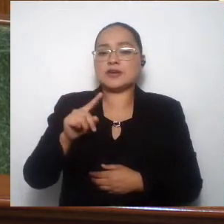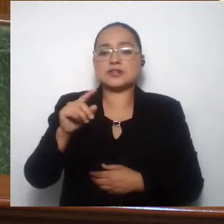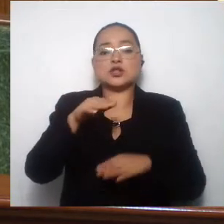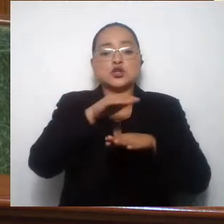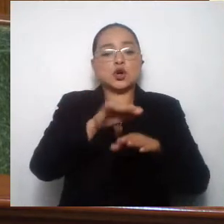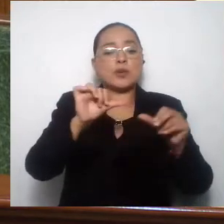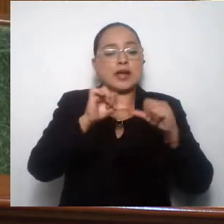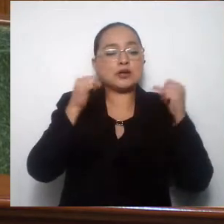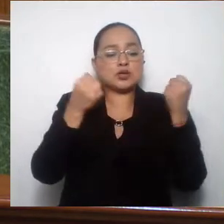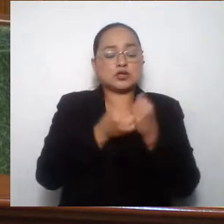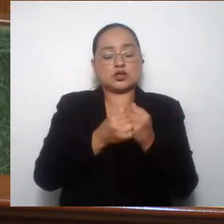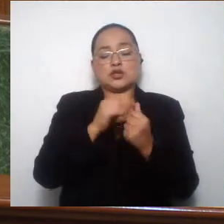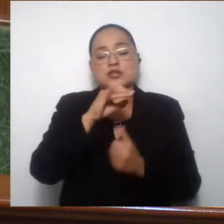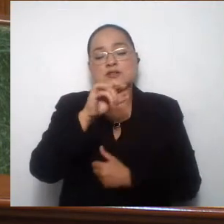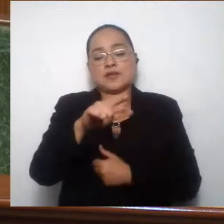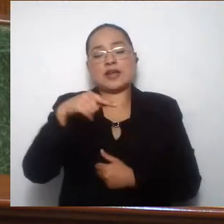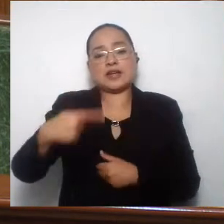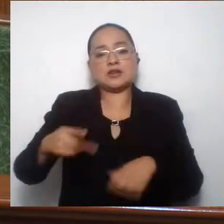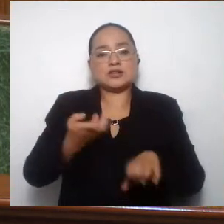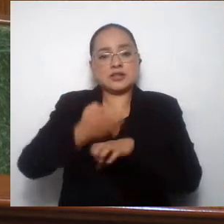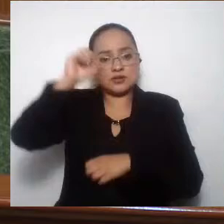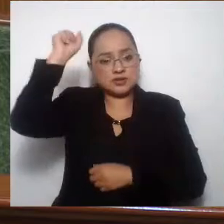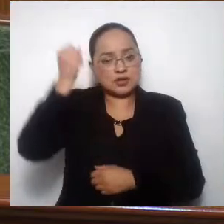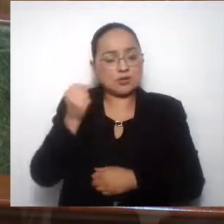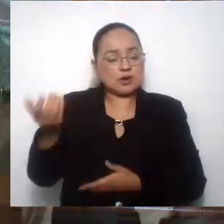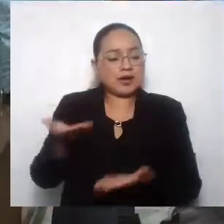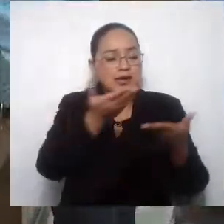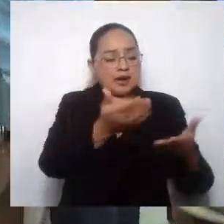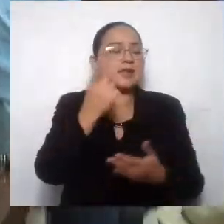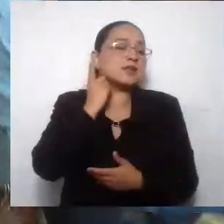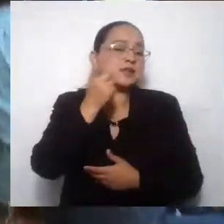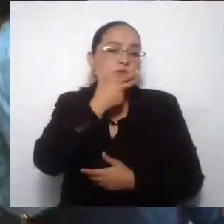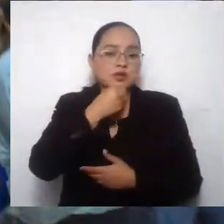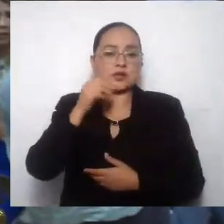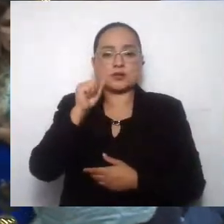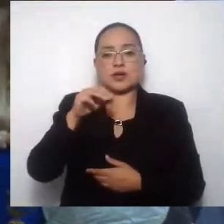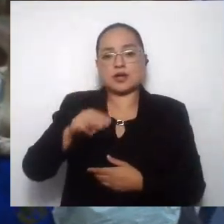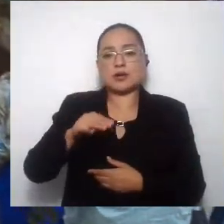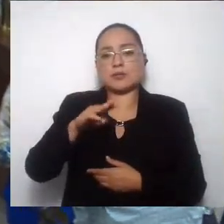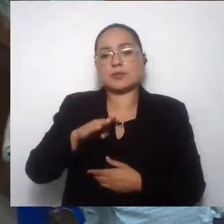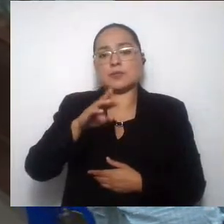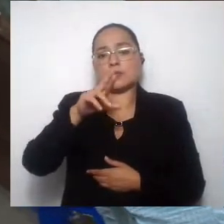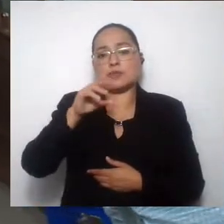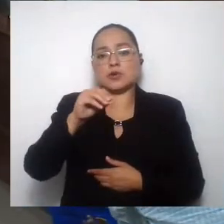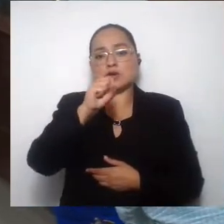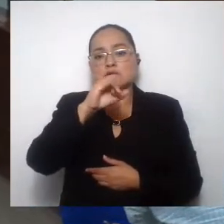uso de la palabra al diputado Ambrosio Chávez Chávez. Adelante.